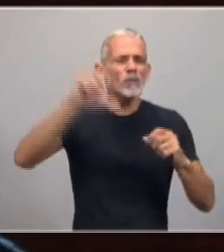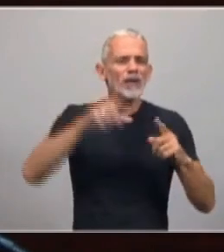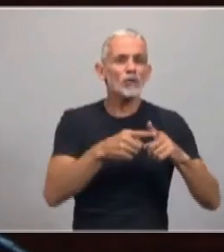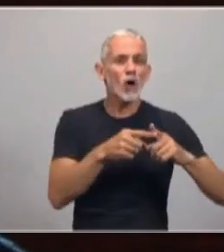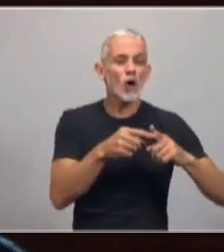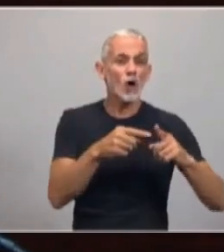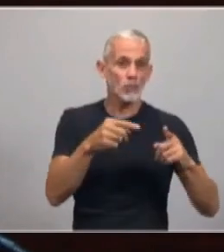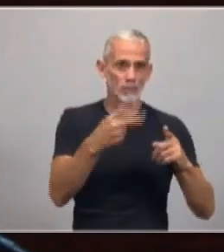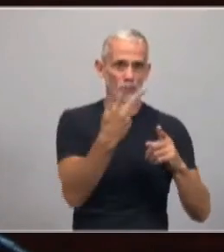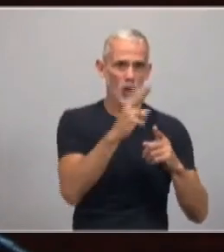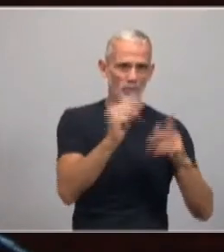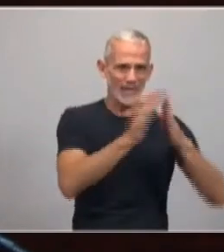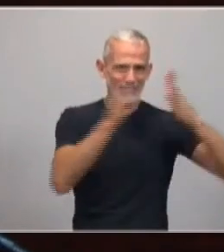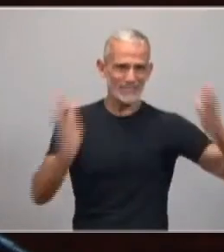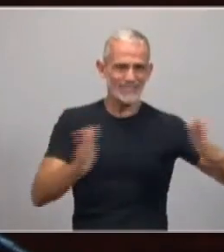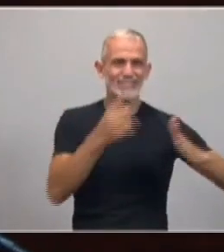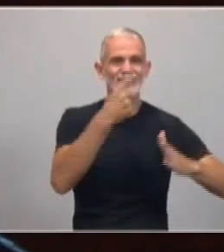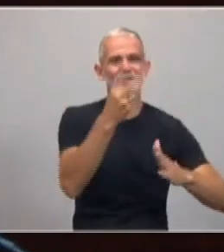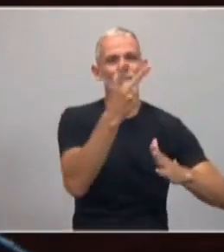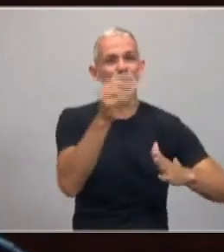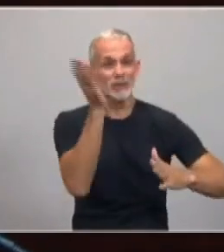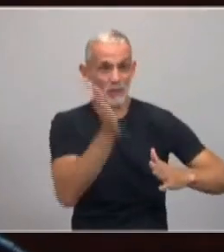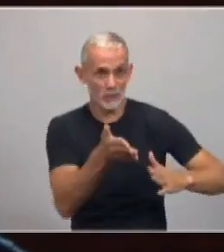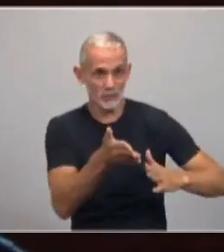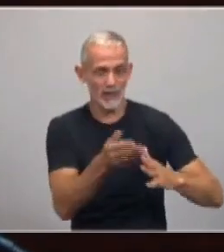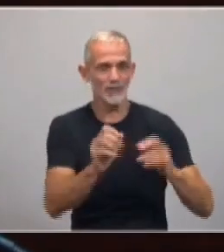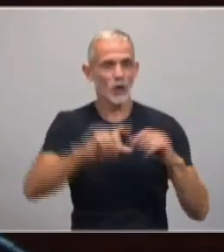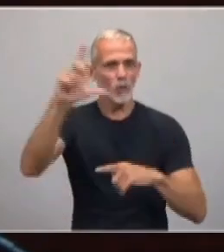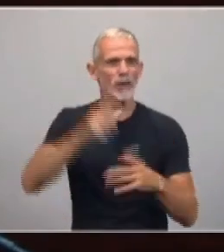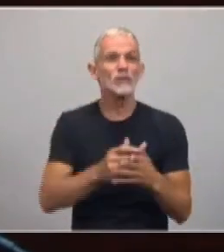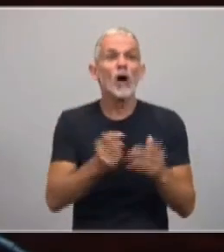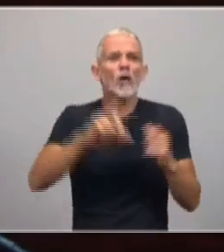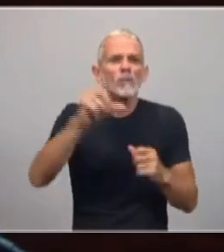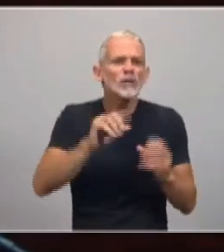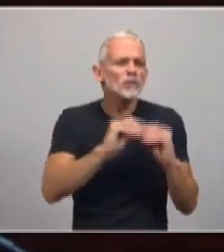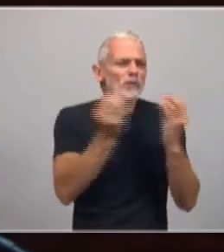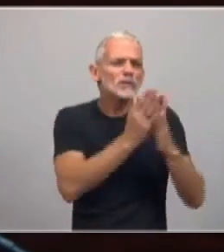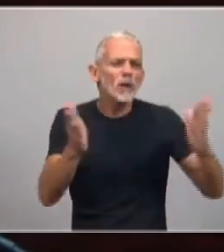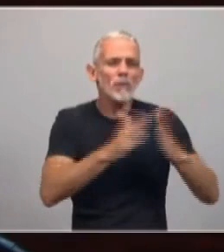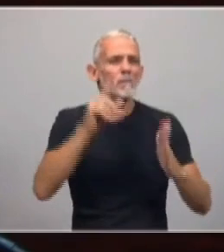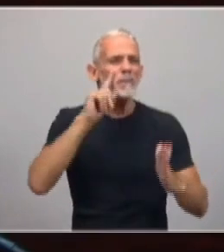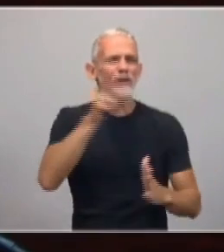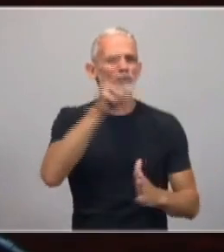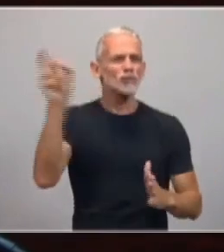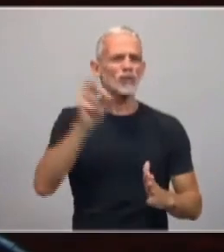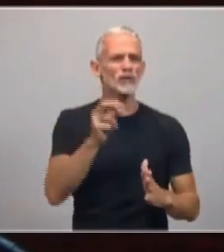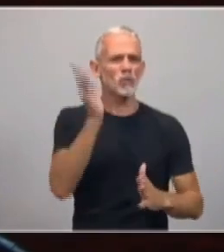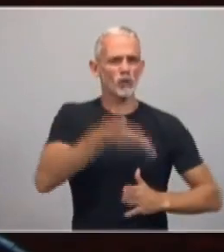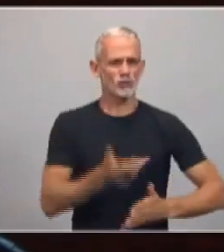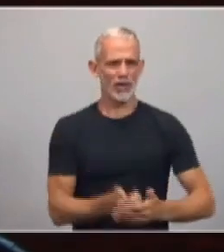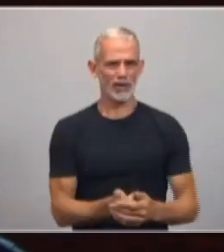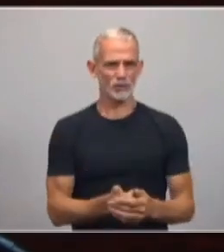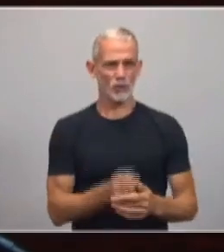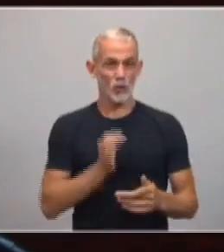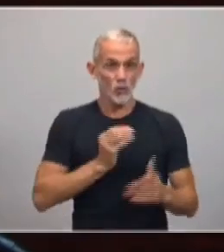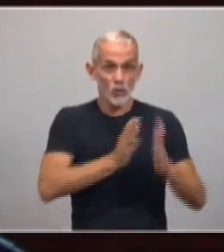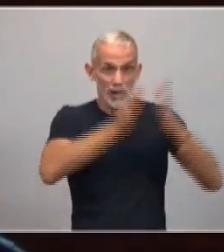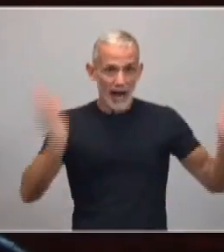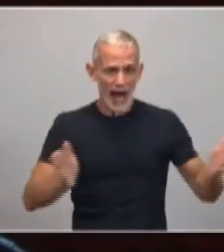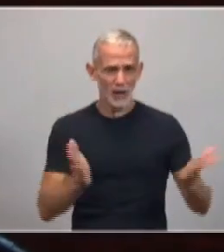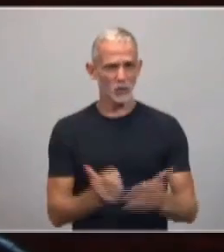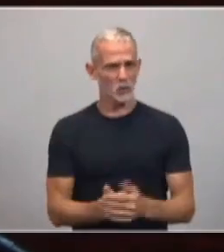de 2024 un 120%, con un aumento del 1.800% en el último año. La interrupción de